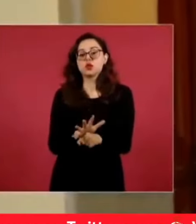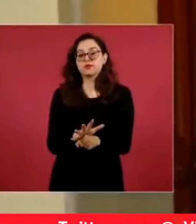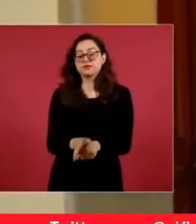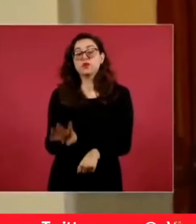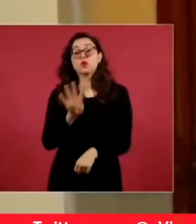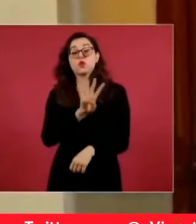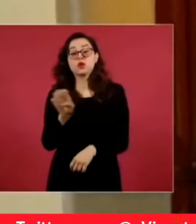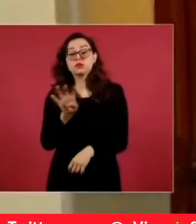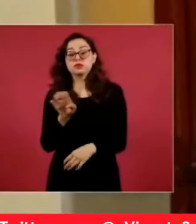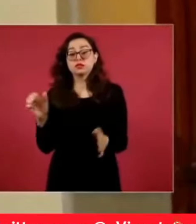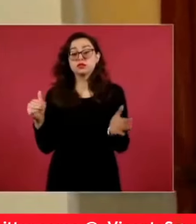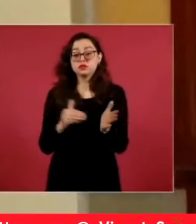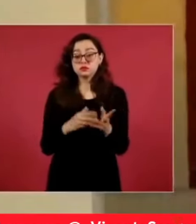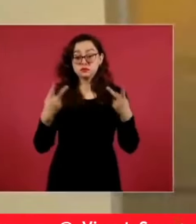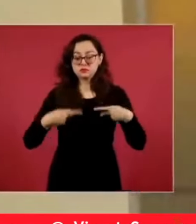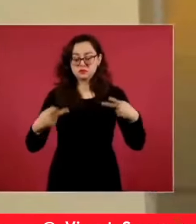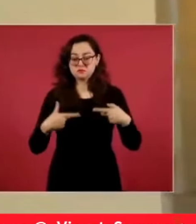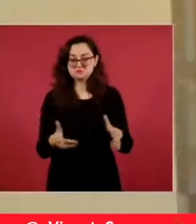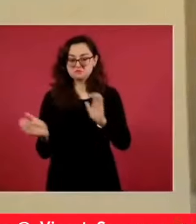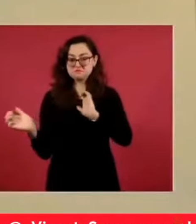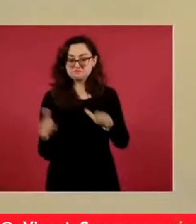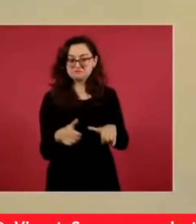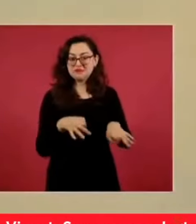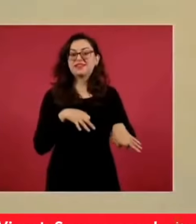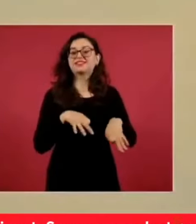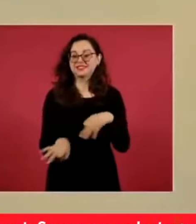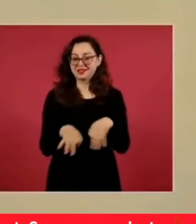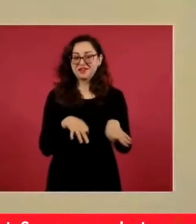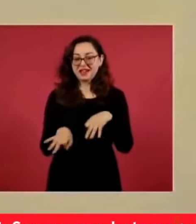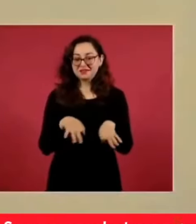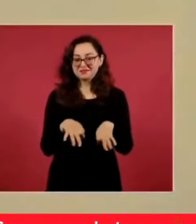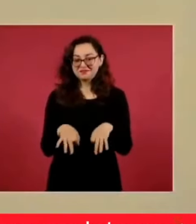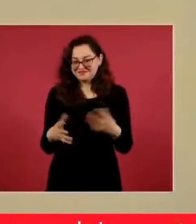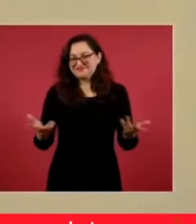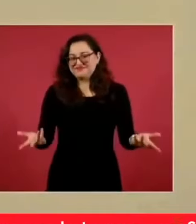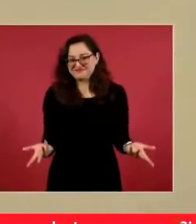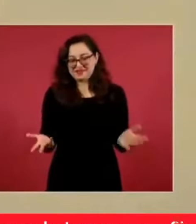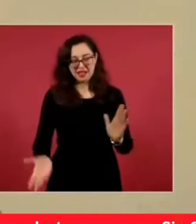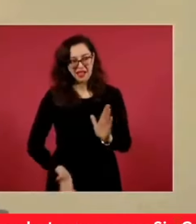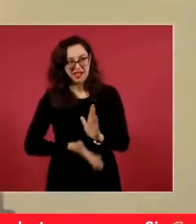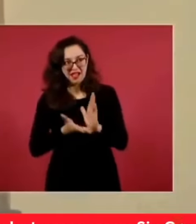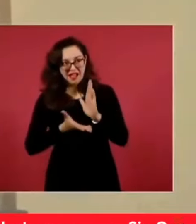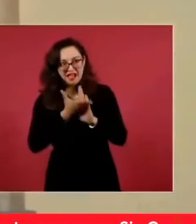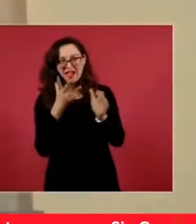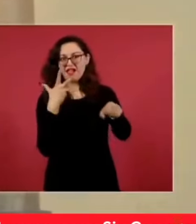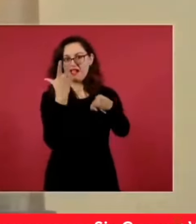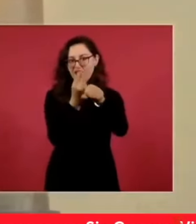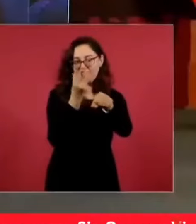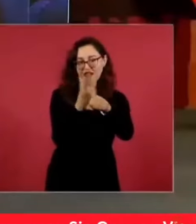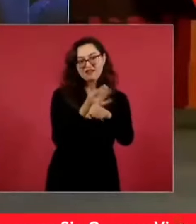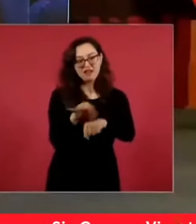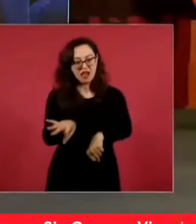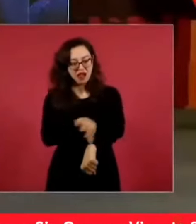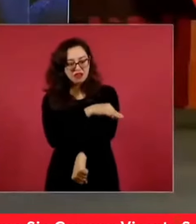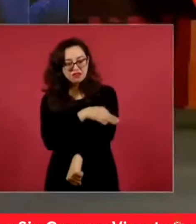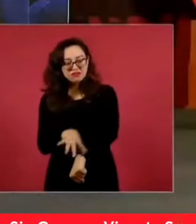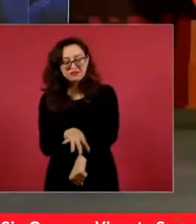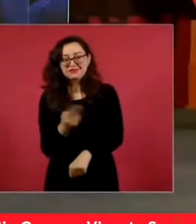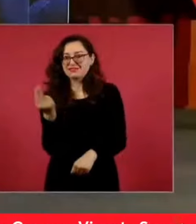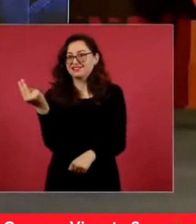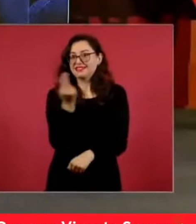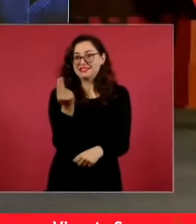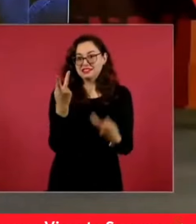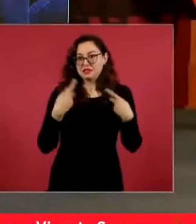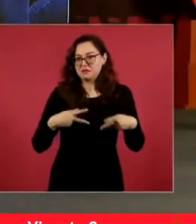400,000 empleos han generado porque los procesos constructivos los diseños arquitectónicos que se han utilizado requieren